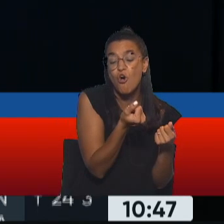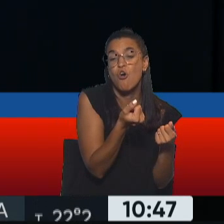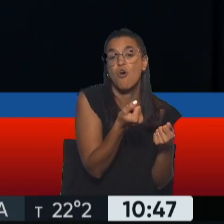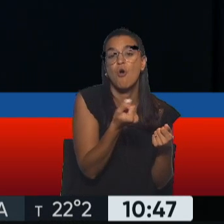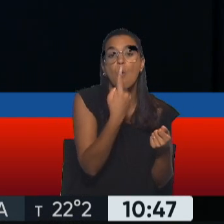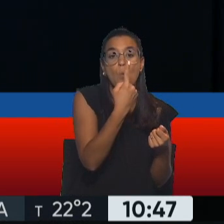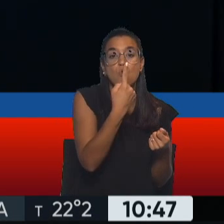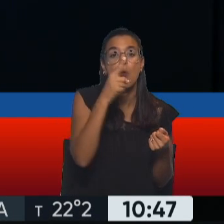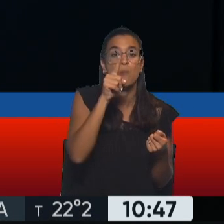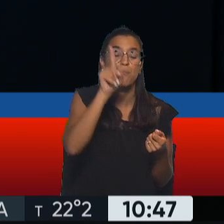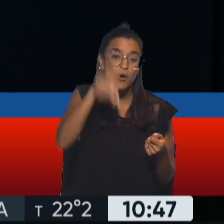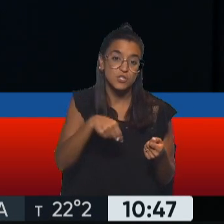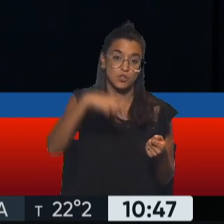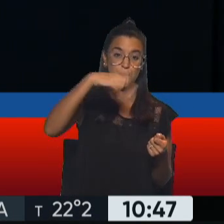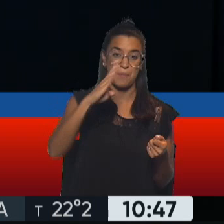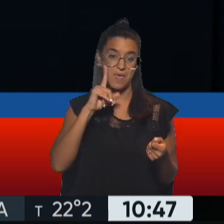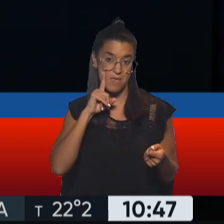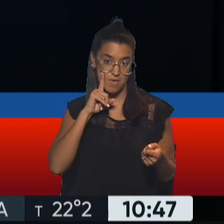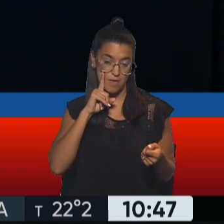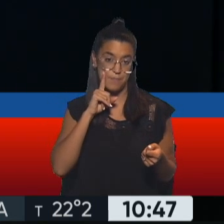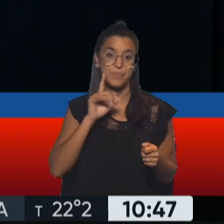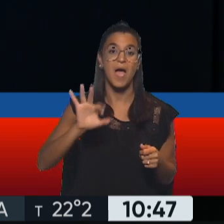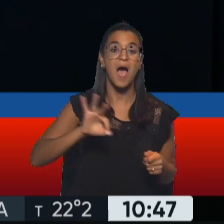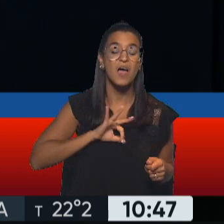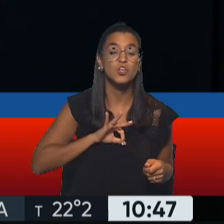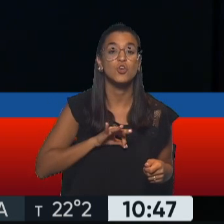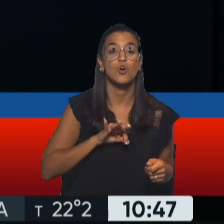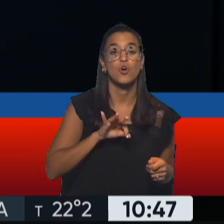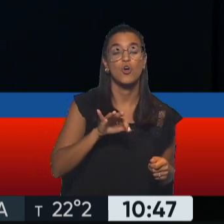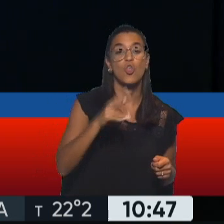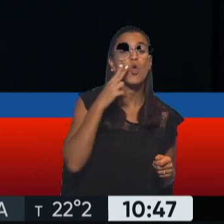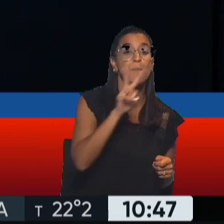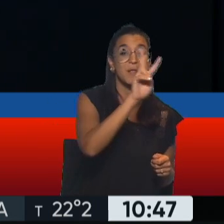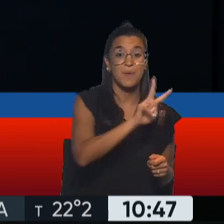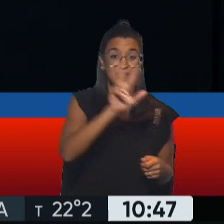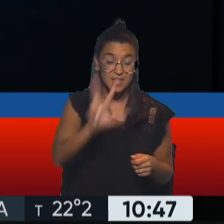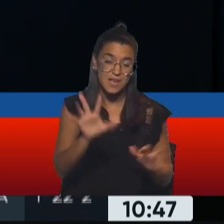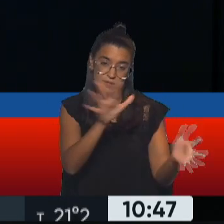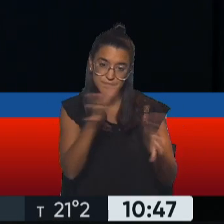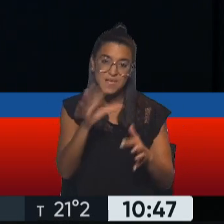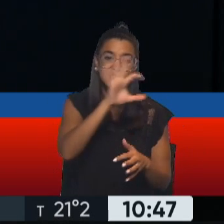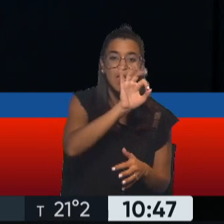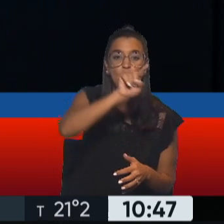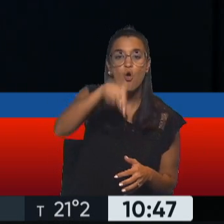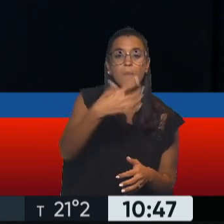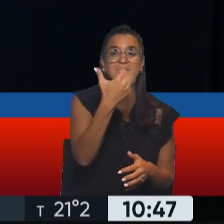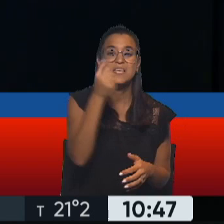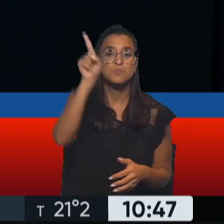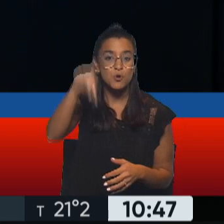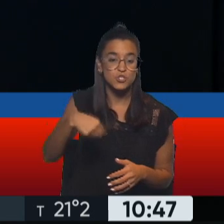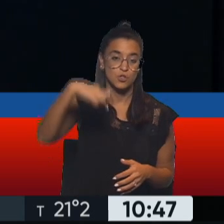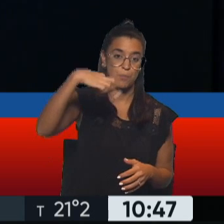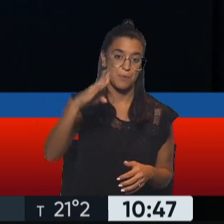de 1% del producto, en el año 2023 que esté en alrededor de 0,6%